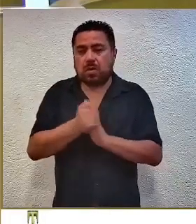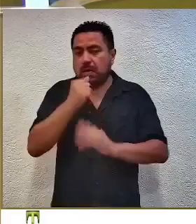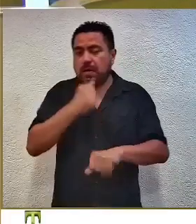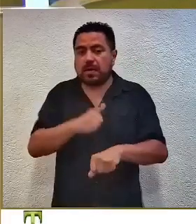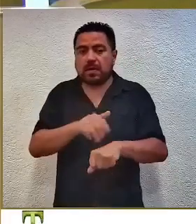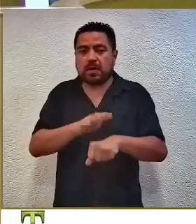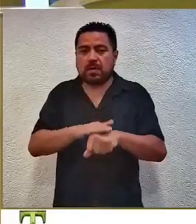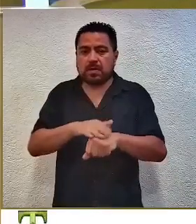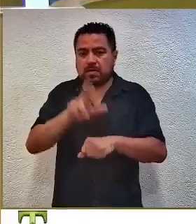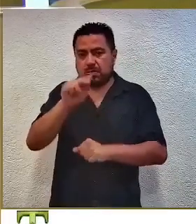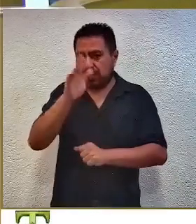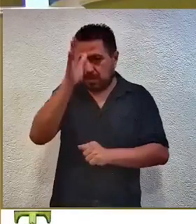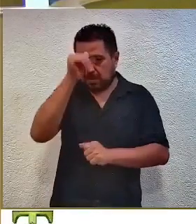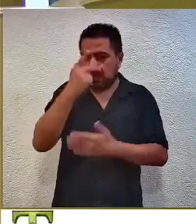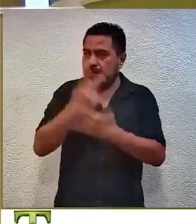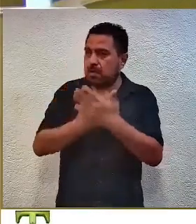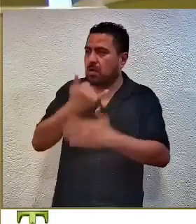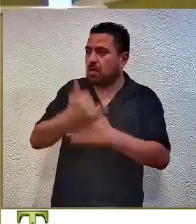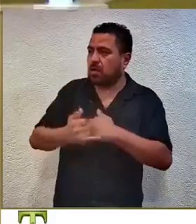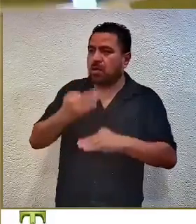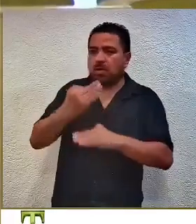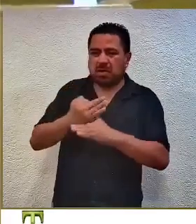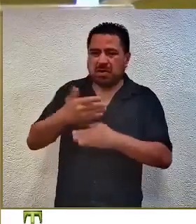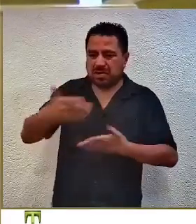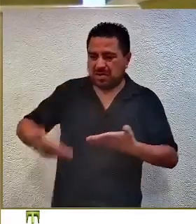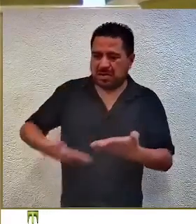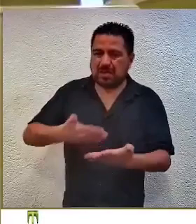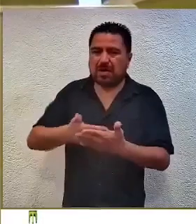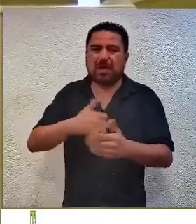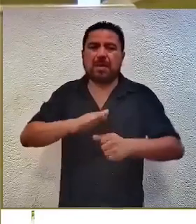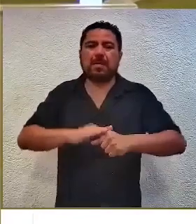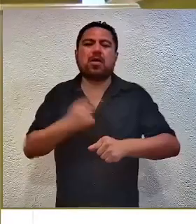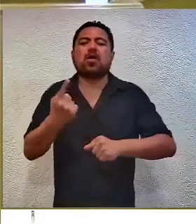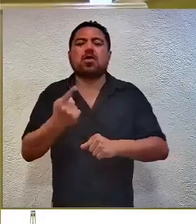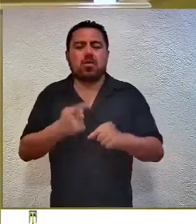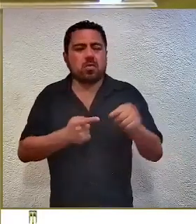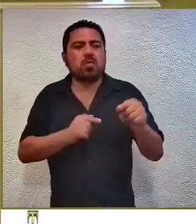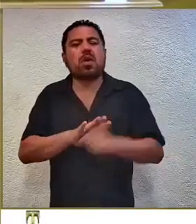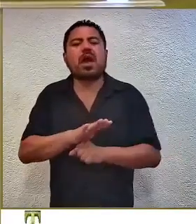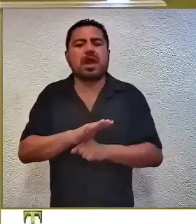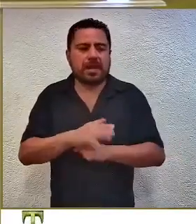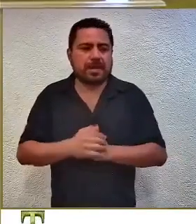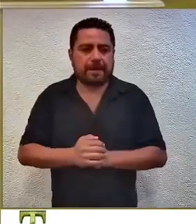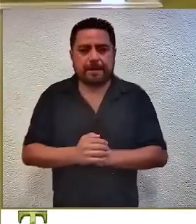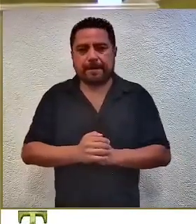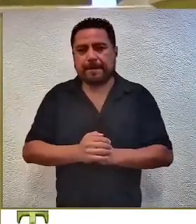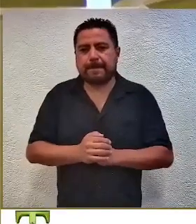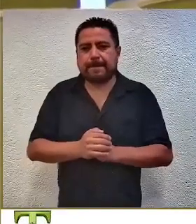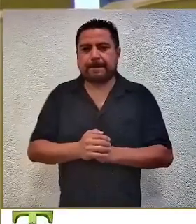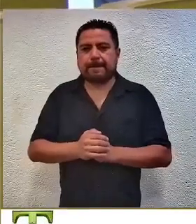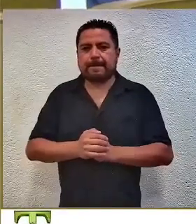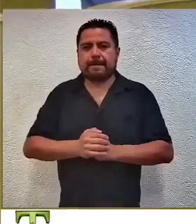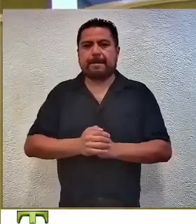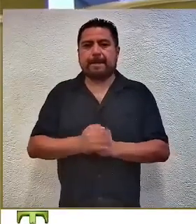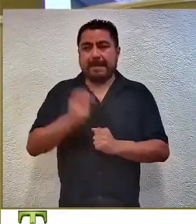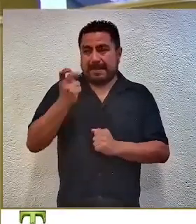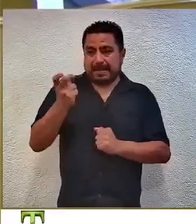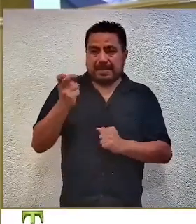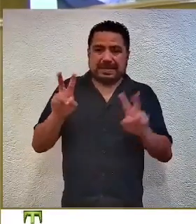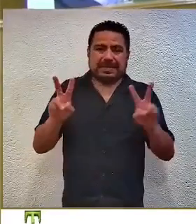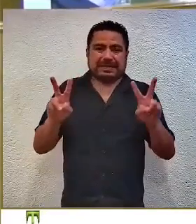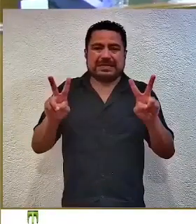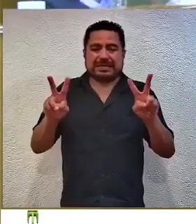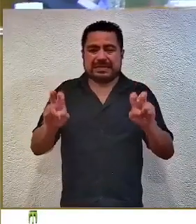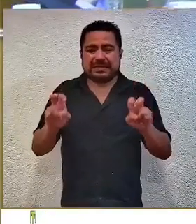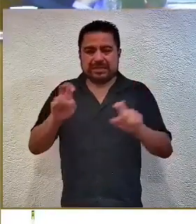será en contra del proyecto que se nos presenta por las siguientes consideraciones. En este asunto,